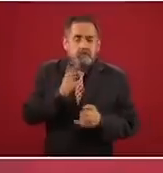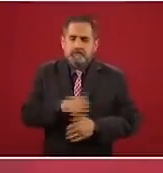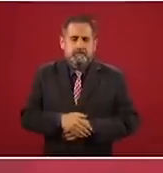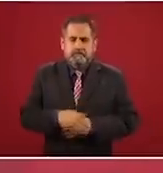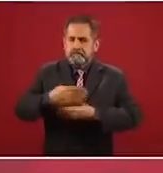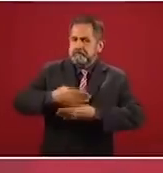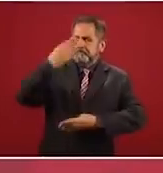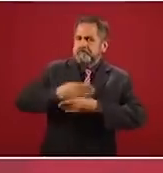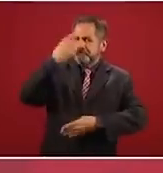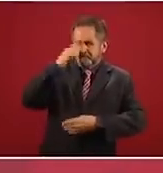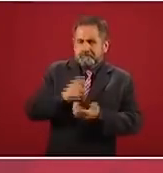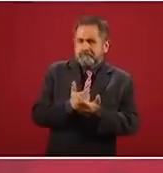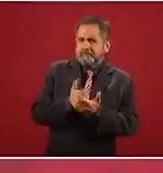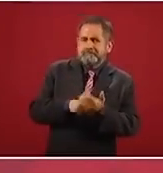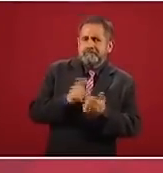casetas de cobro